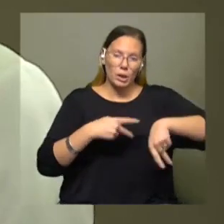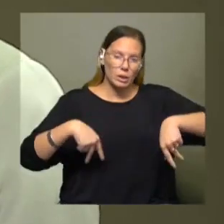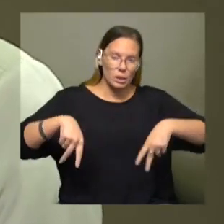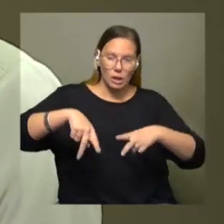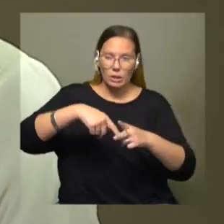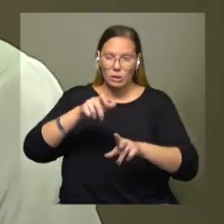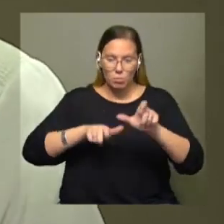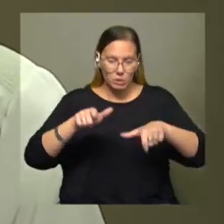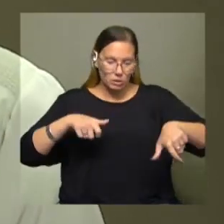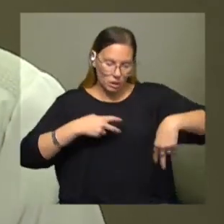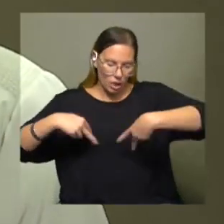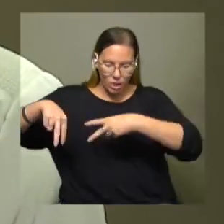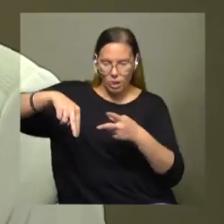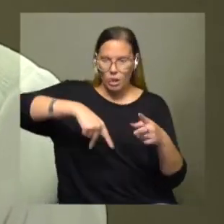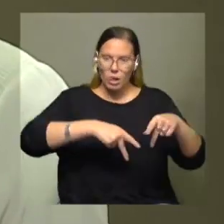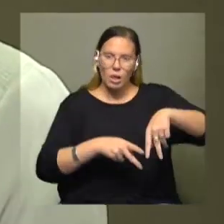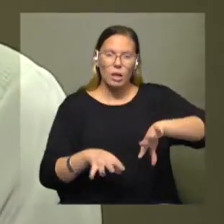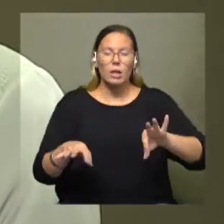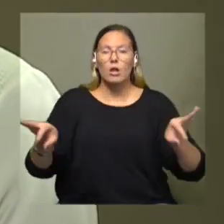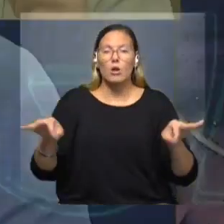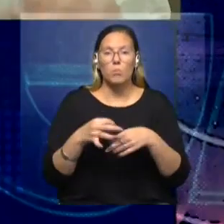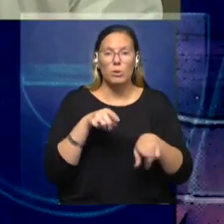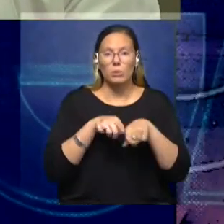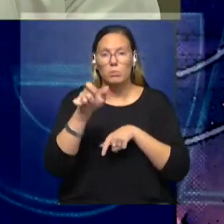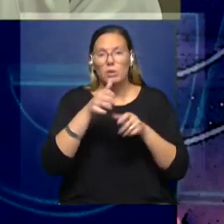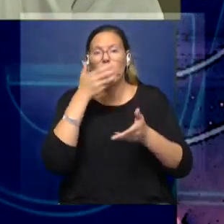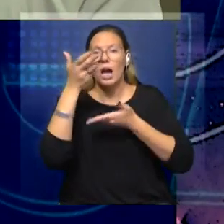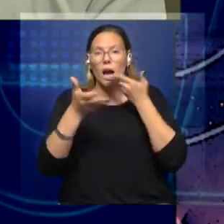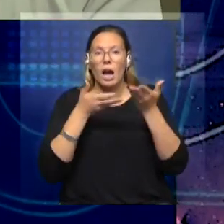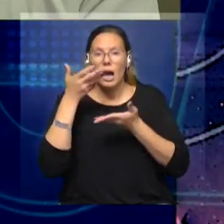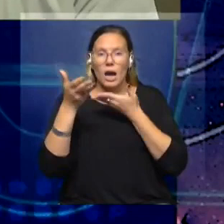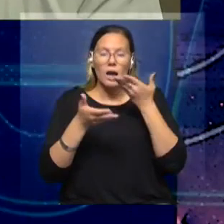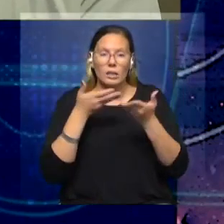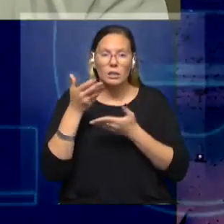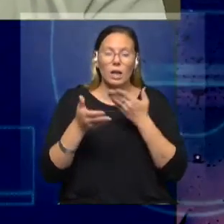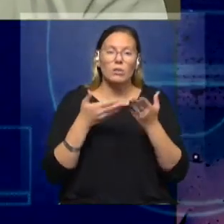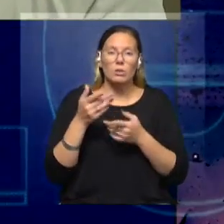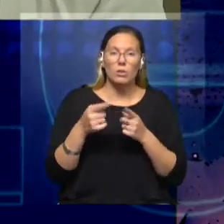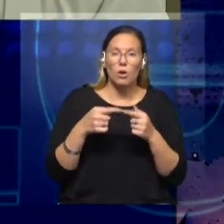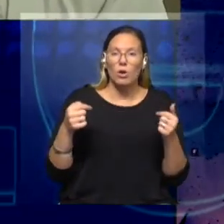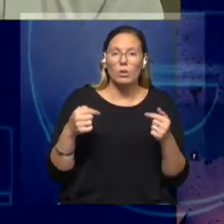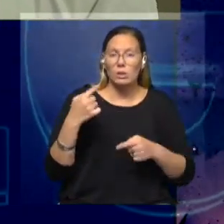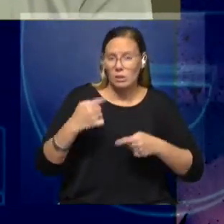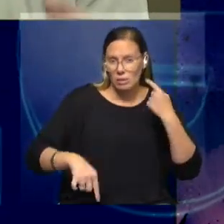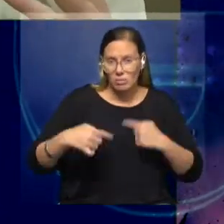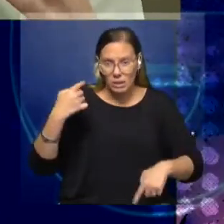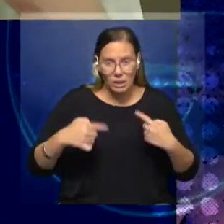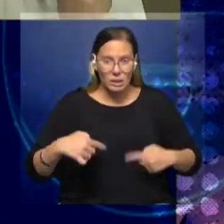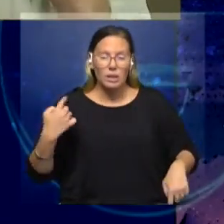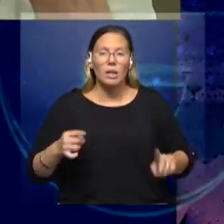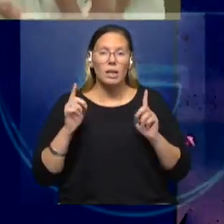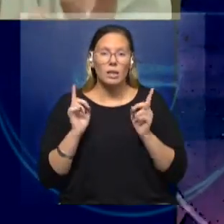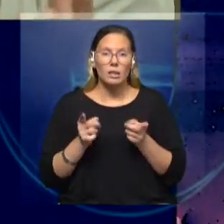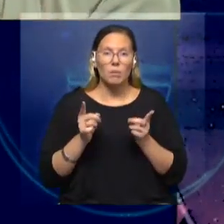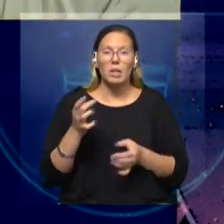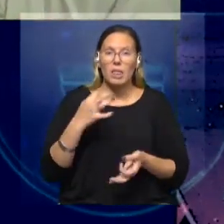el público y va a haber música en vivo, va a haber gente cantando, va a estar yo pinchando, va a haber como de todo un poco, ¿no? También una parte como